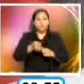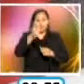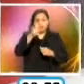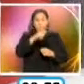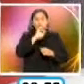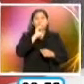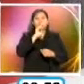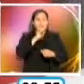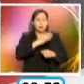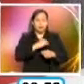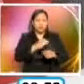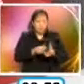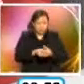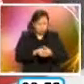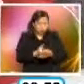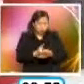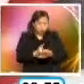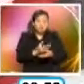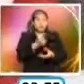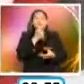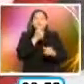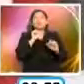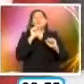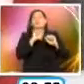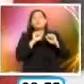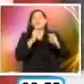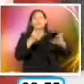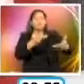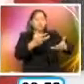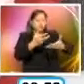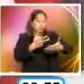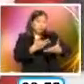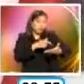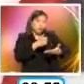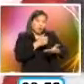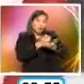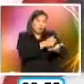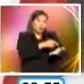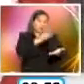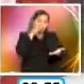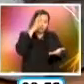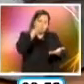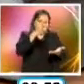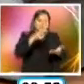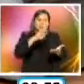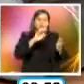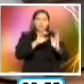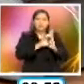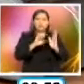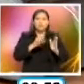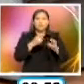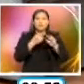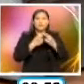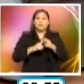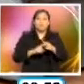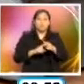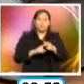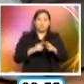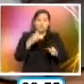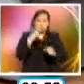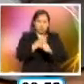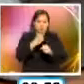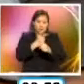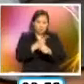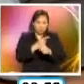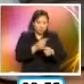de la madre y el niño en la vida del niño a futuro? ¿Marca, en realidad, desde ese inicio, desde ese primer